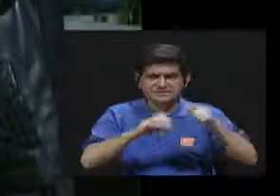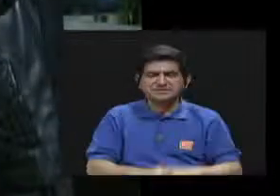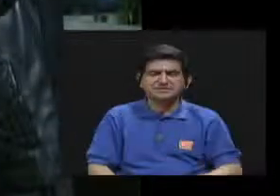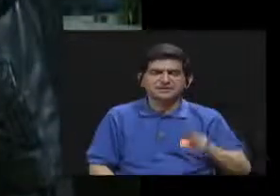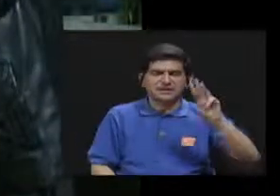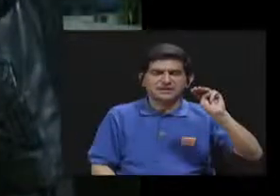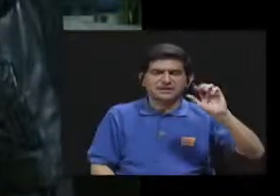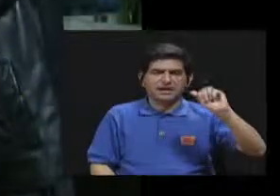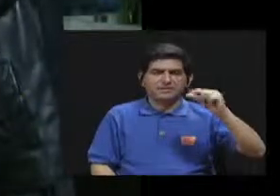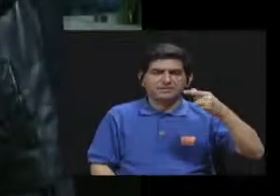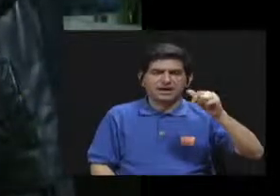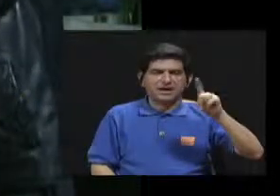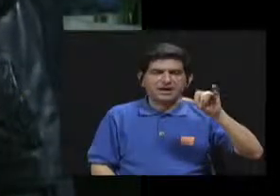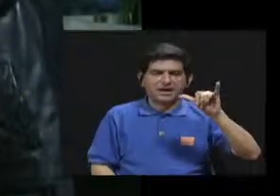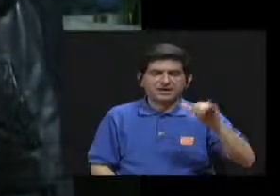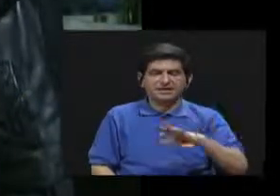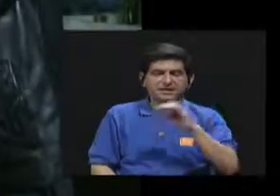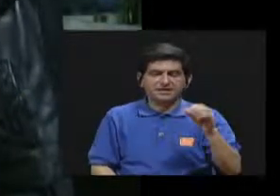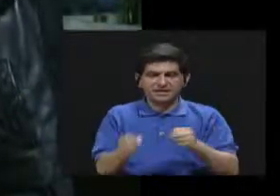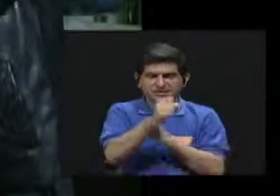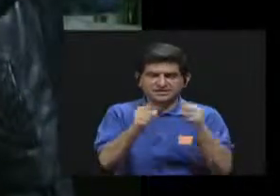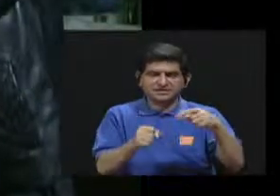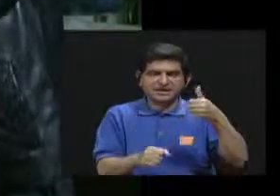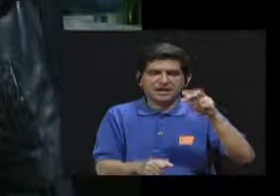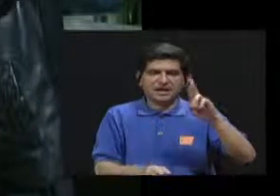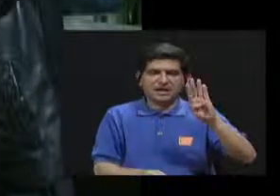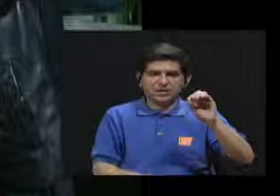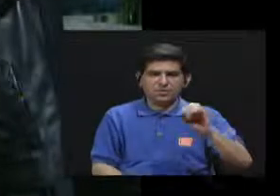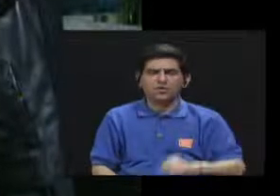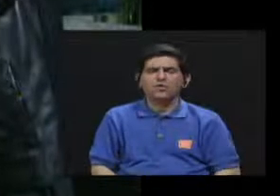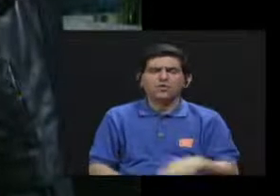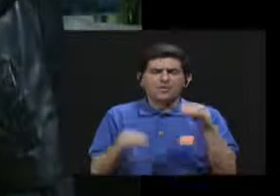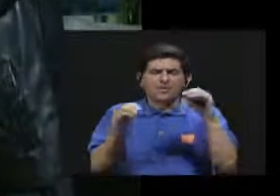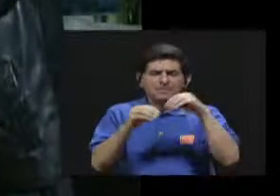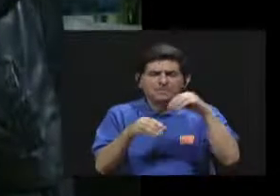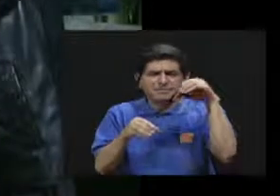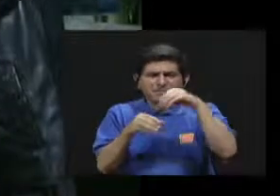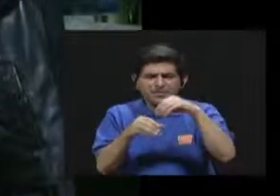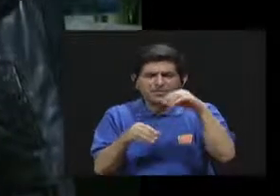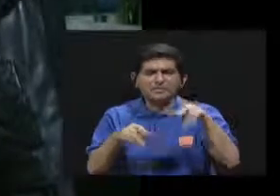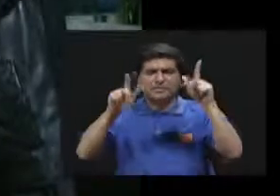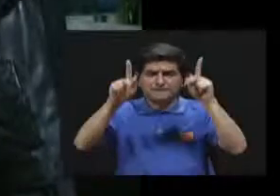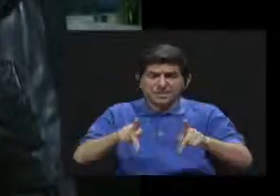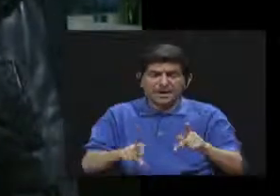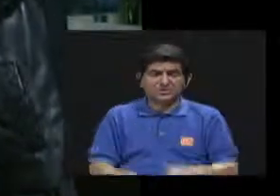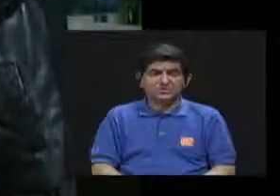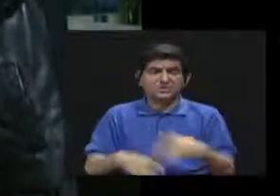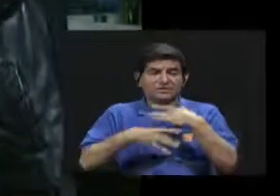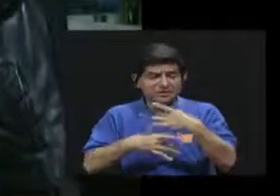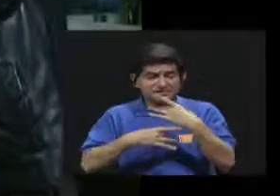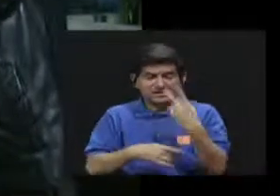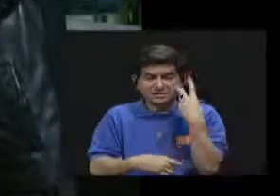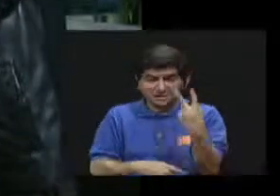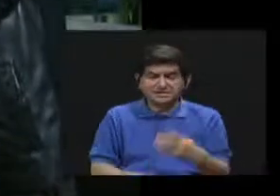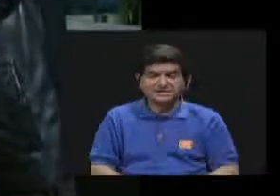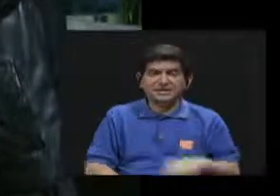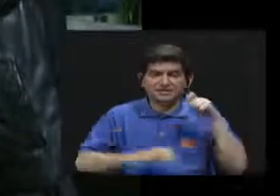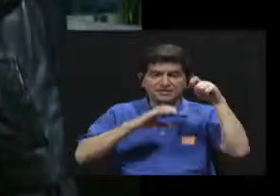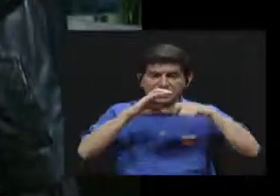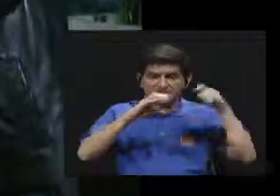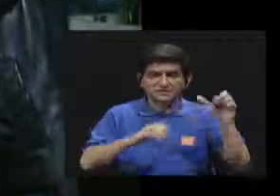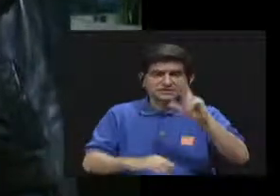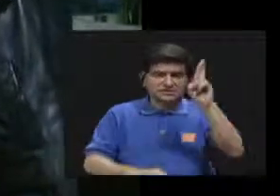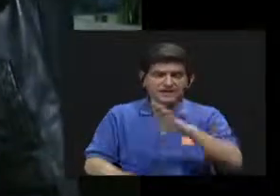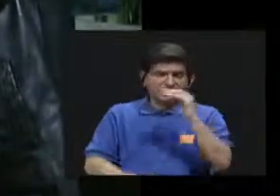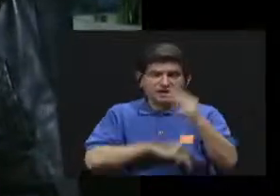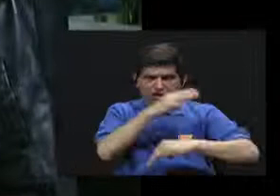y una nutrida participación. Creo que cada vez, efectivamente, Roberto, la gente se acerca más a ver tanto cine costarricense como cine de calidad mundial. Y